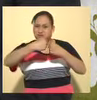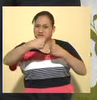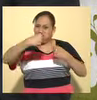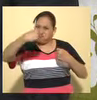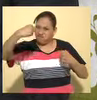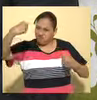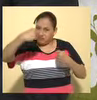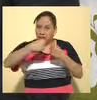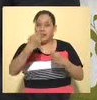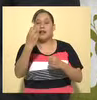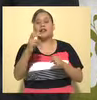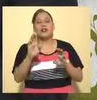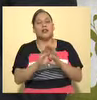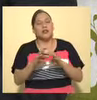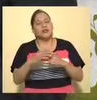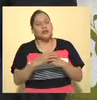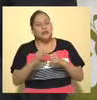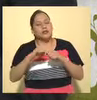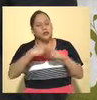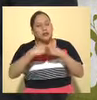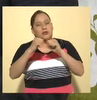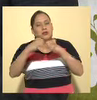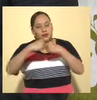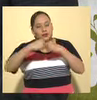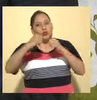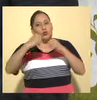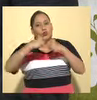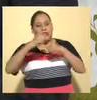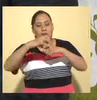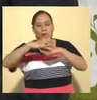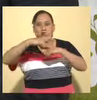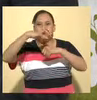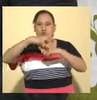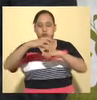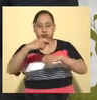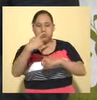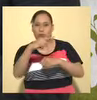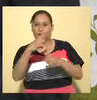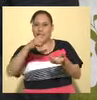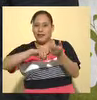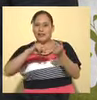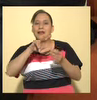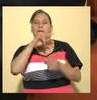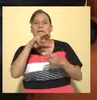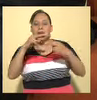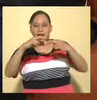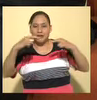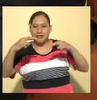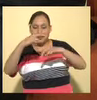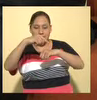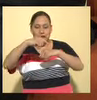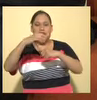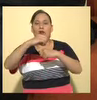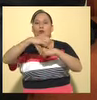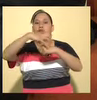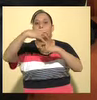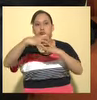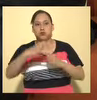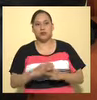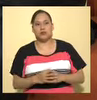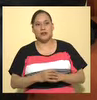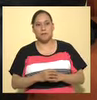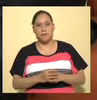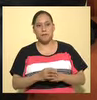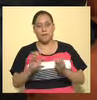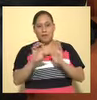fricción se vuelva mayor, ¿no? Yeah. Y empieza a haber una inflamación de ese tendón, digamos, a nivel de la rodilla.